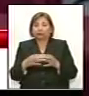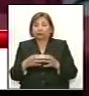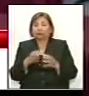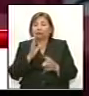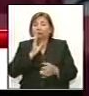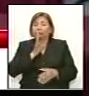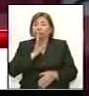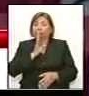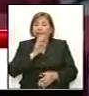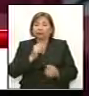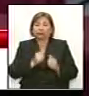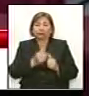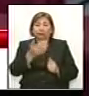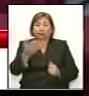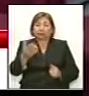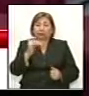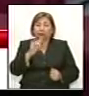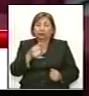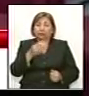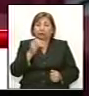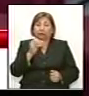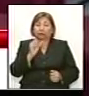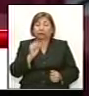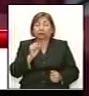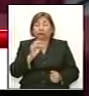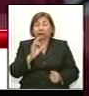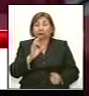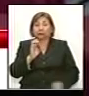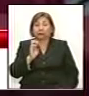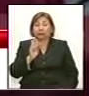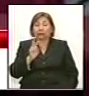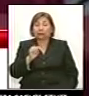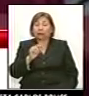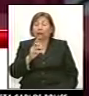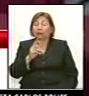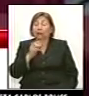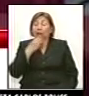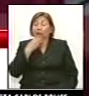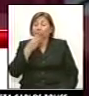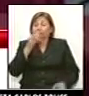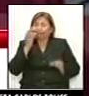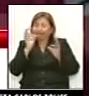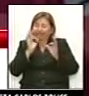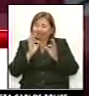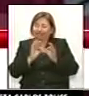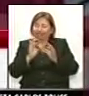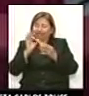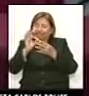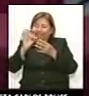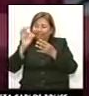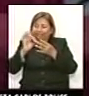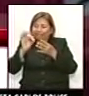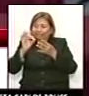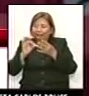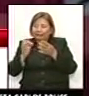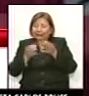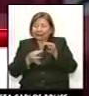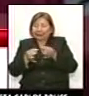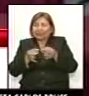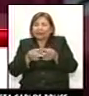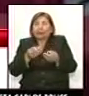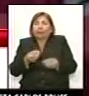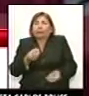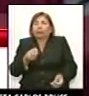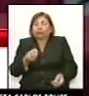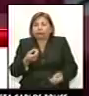hablando don José Fernando, podamos convocarlo para que en específico puedan aclarar aquí por qué razón